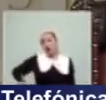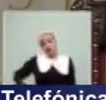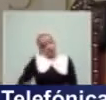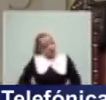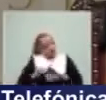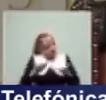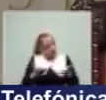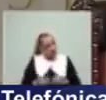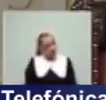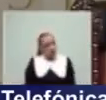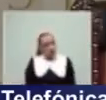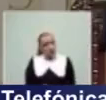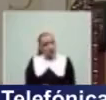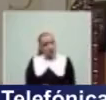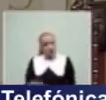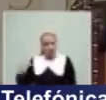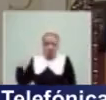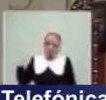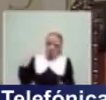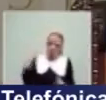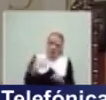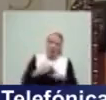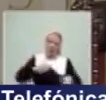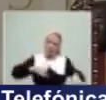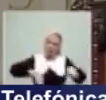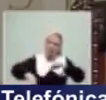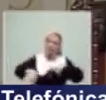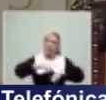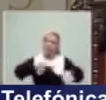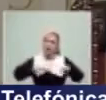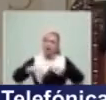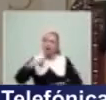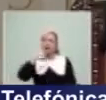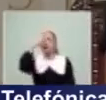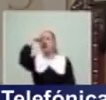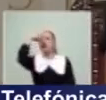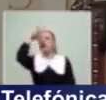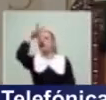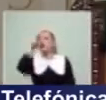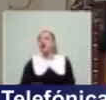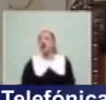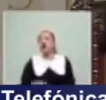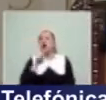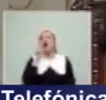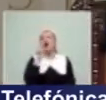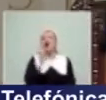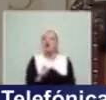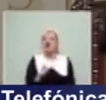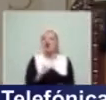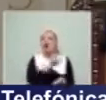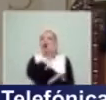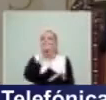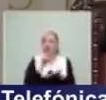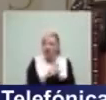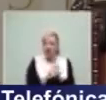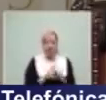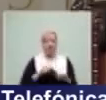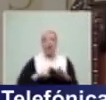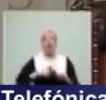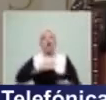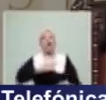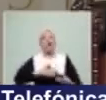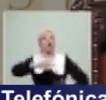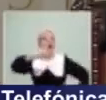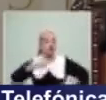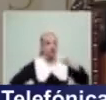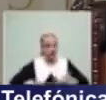la Corte recibió más de 12,000 asuntos. Tenemos 10 ministras y ministros que proyectan cuántos